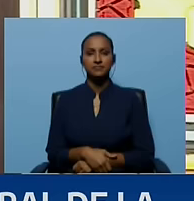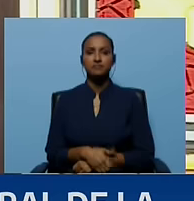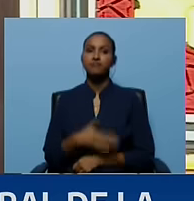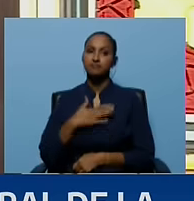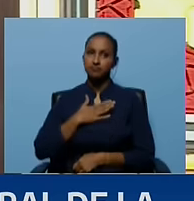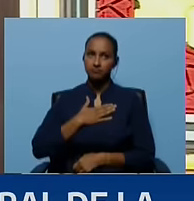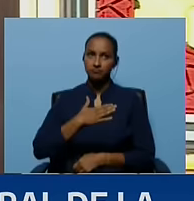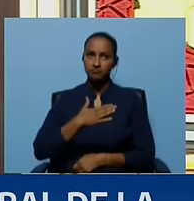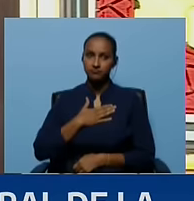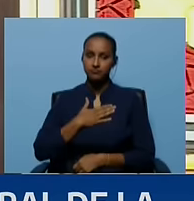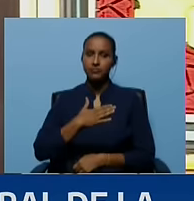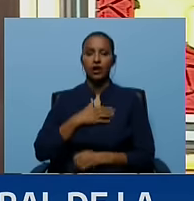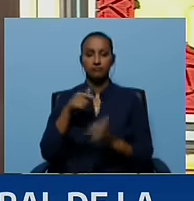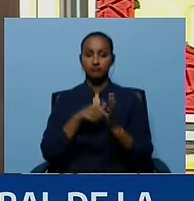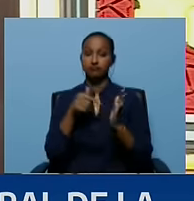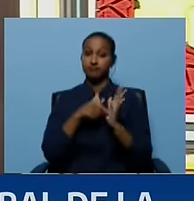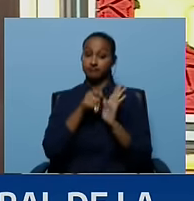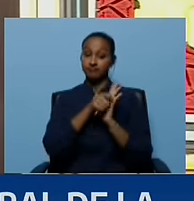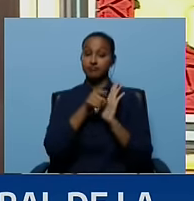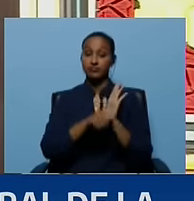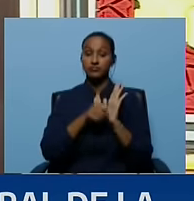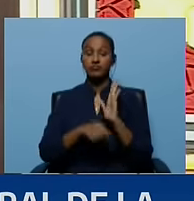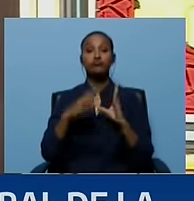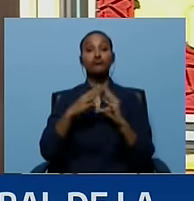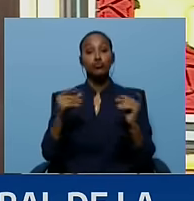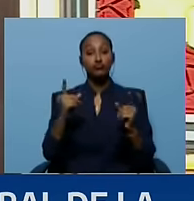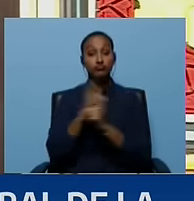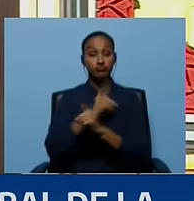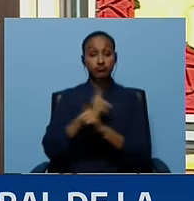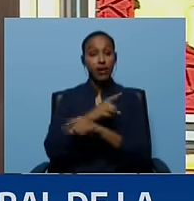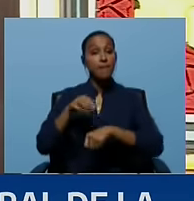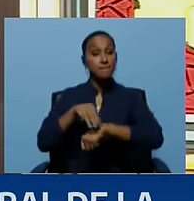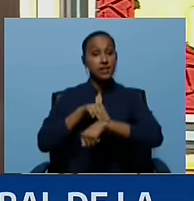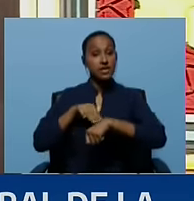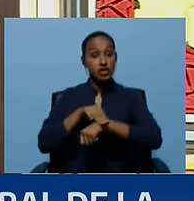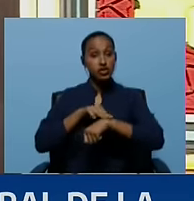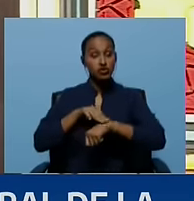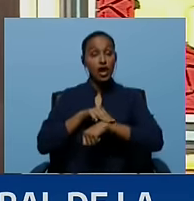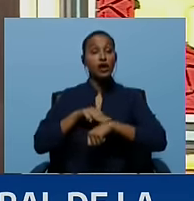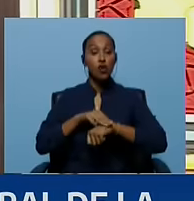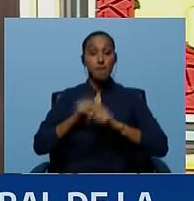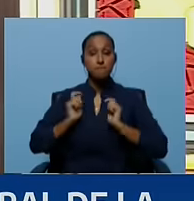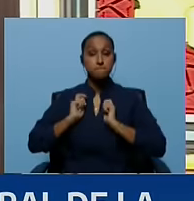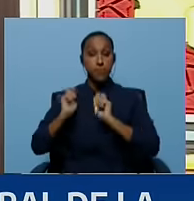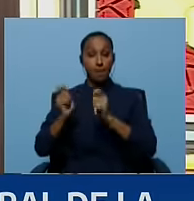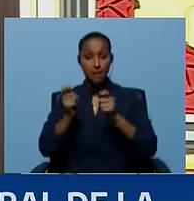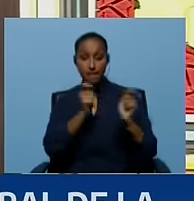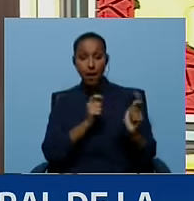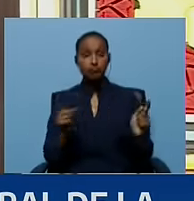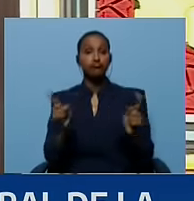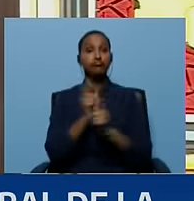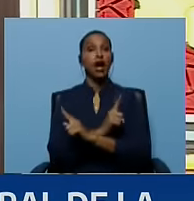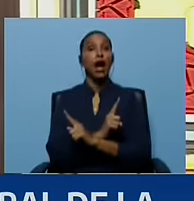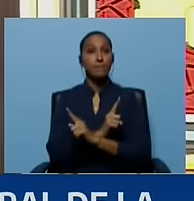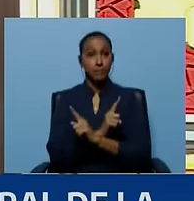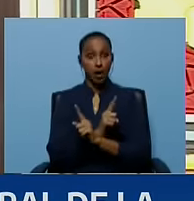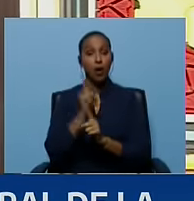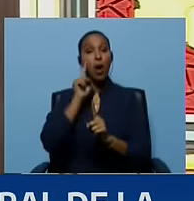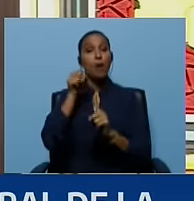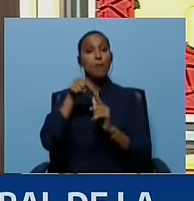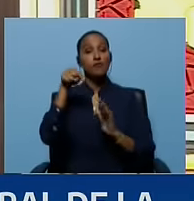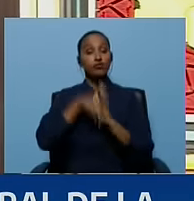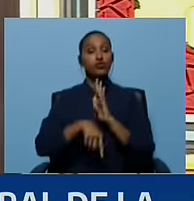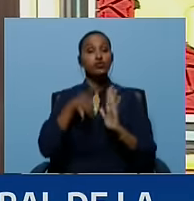compañeros y profundicen su línea de ir al territorio,